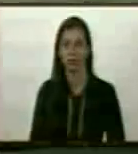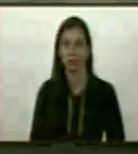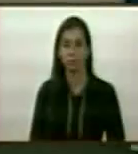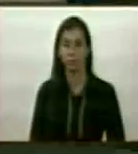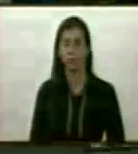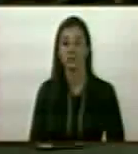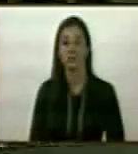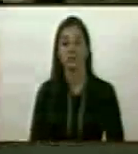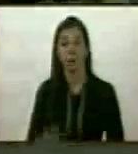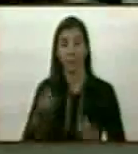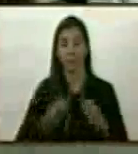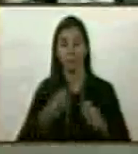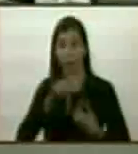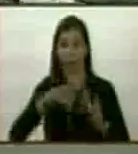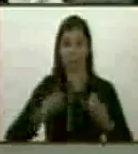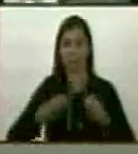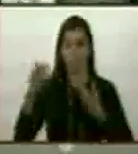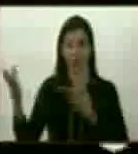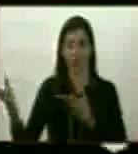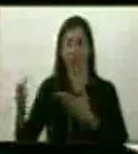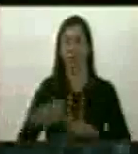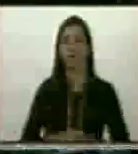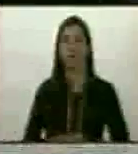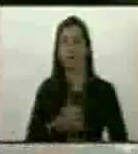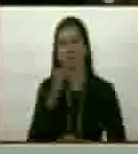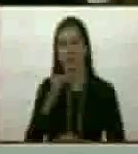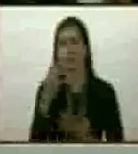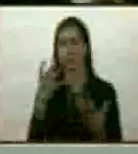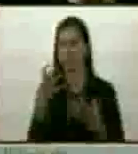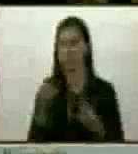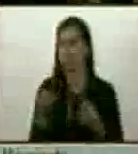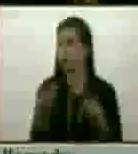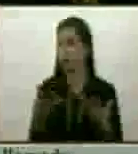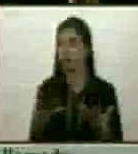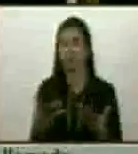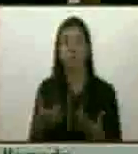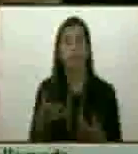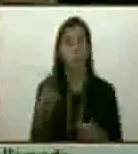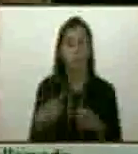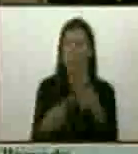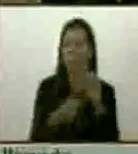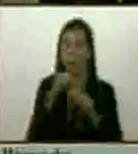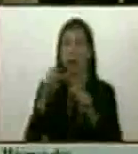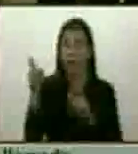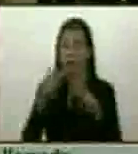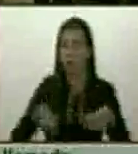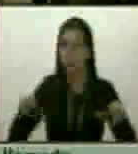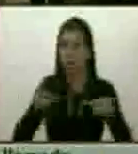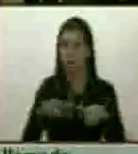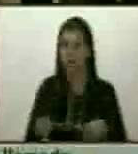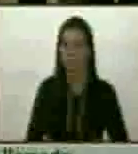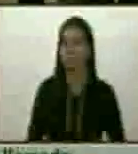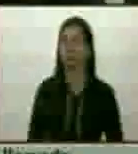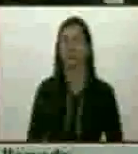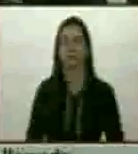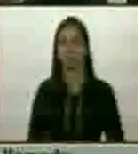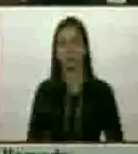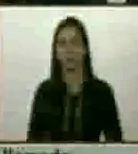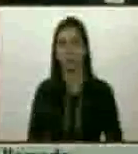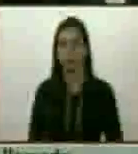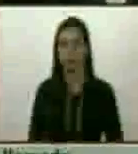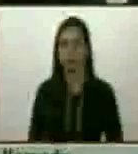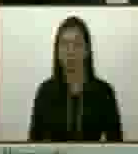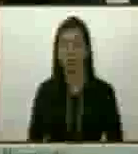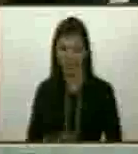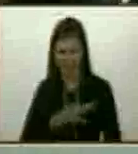Los habitantes del municipio Sucre denuncian la ola de hechos delictivos que en los últimos dos años se ha desatado en este sector de la ciudad. Ese señor